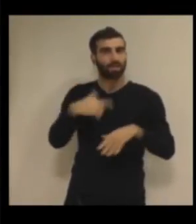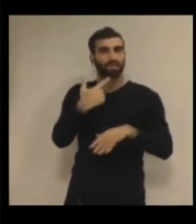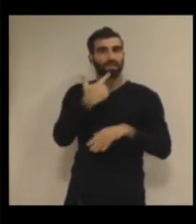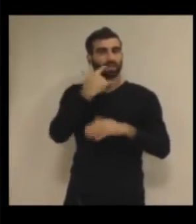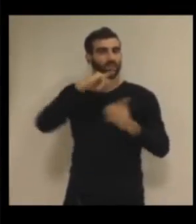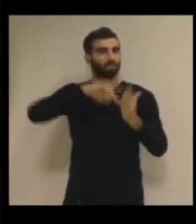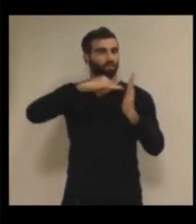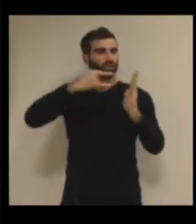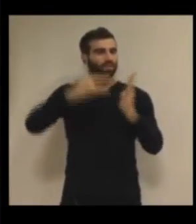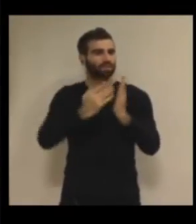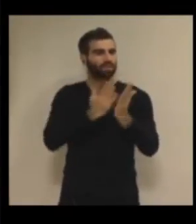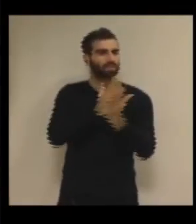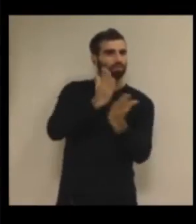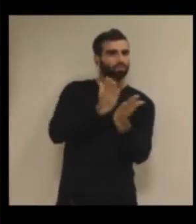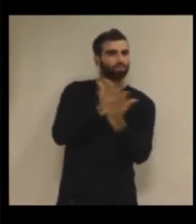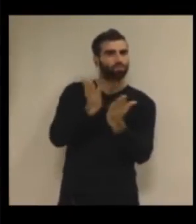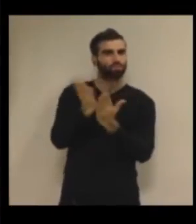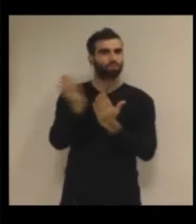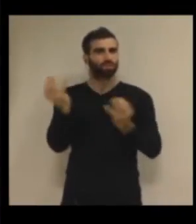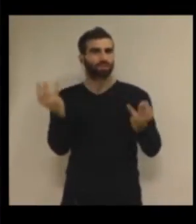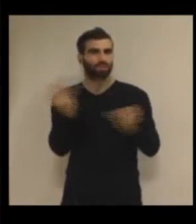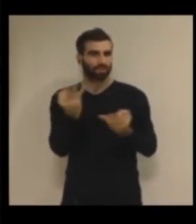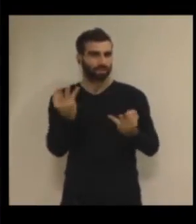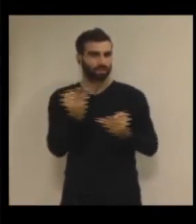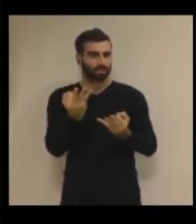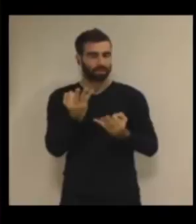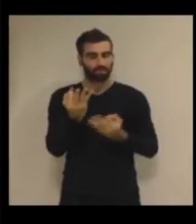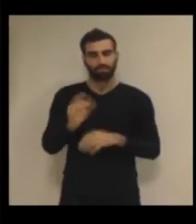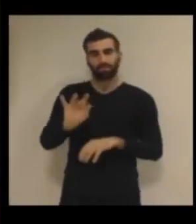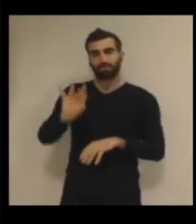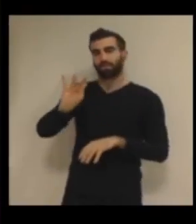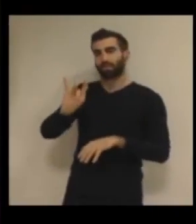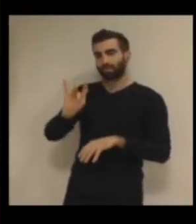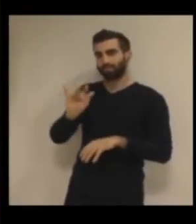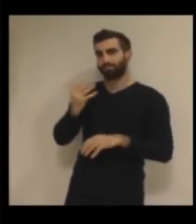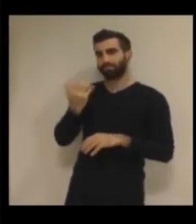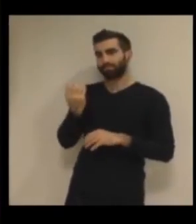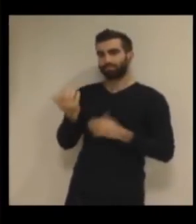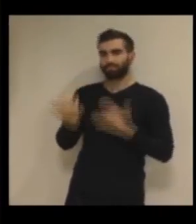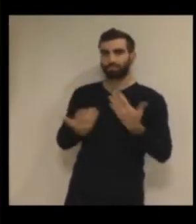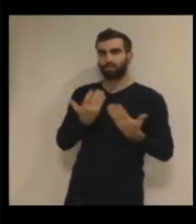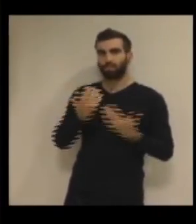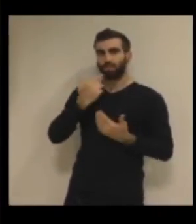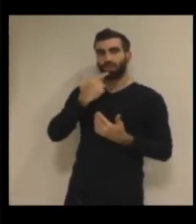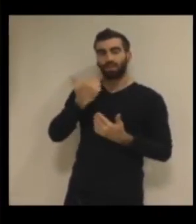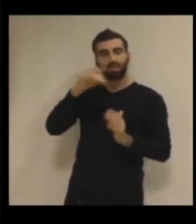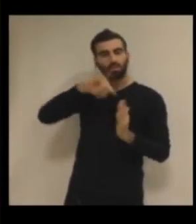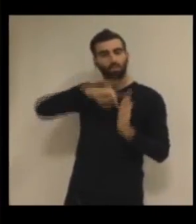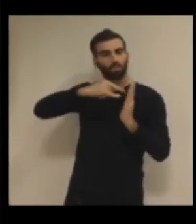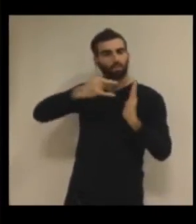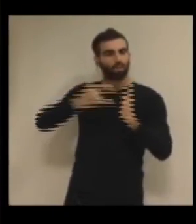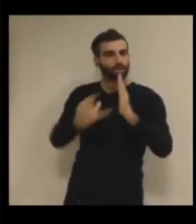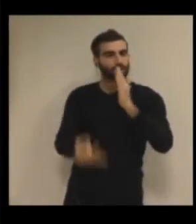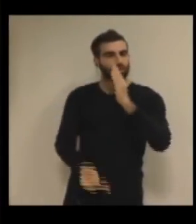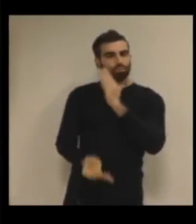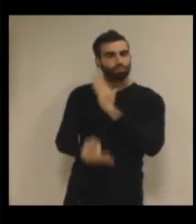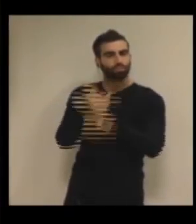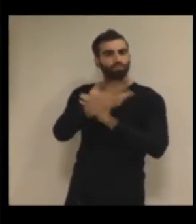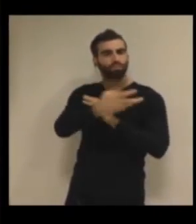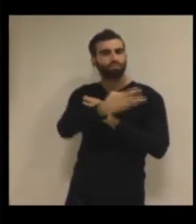conjunto? Sí, bueno, los orígenes del proyecto están en